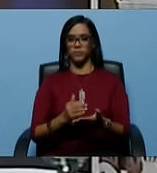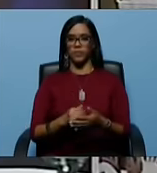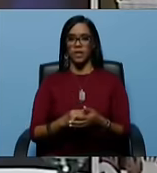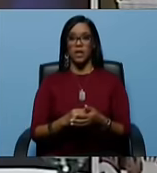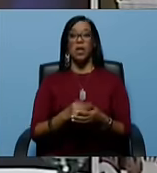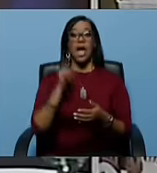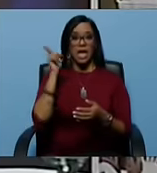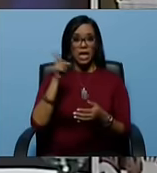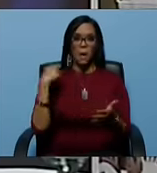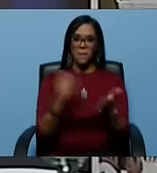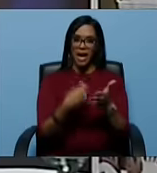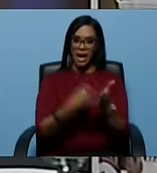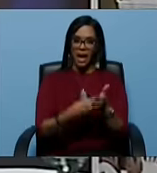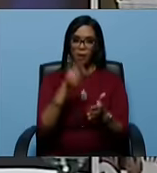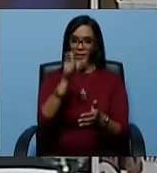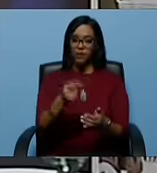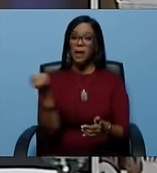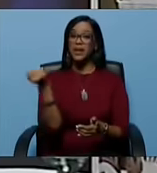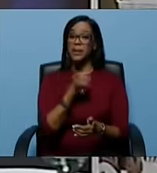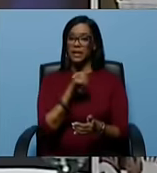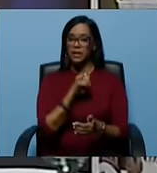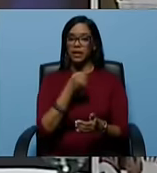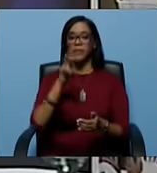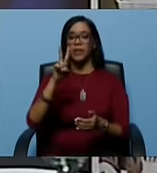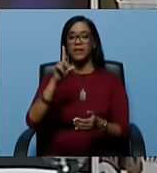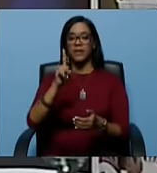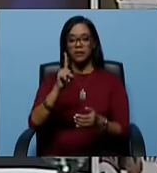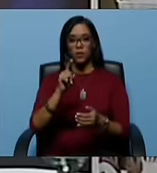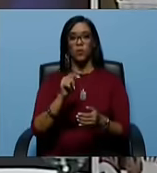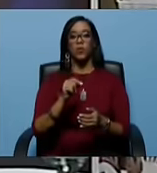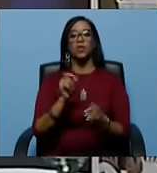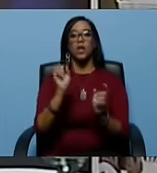contrataron sicarios para el 29 de julio.